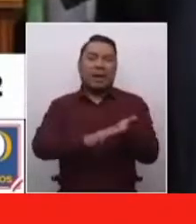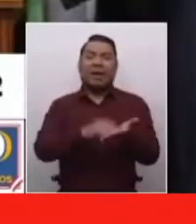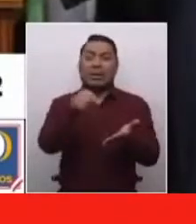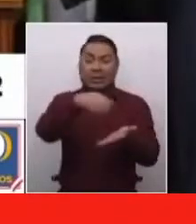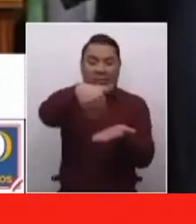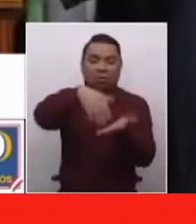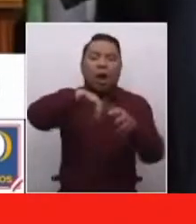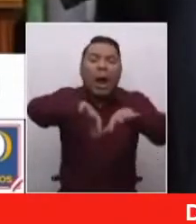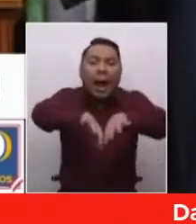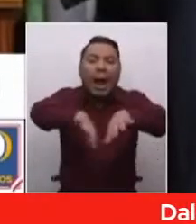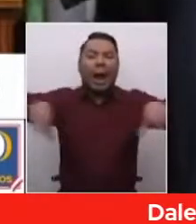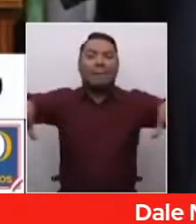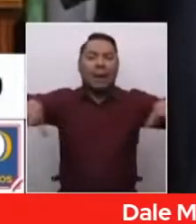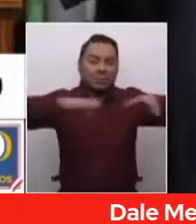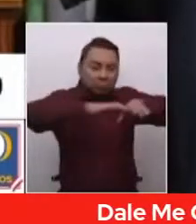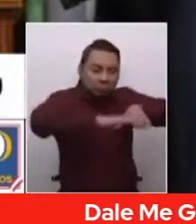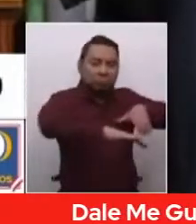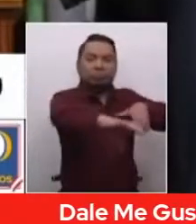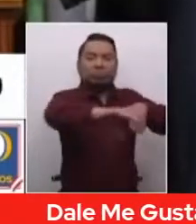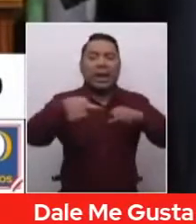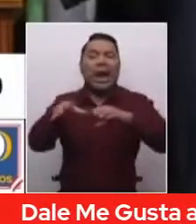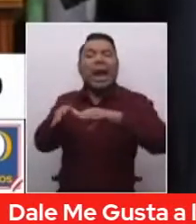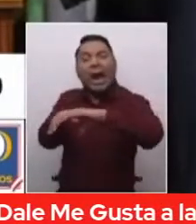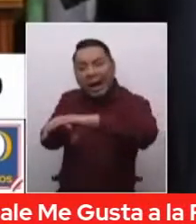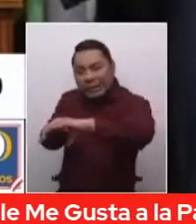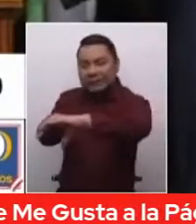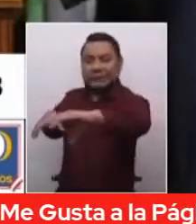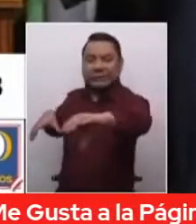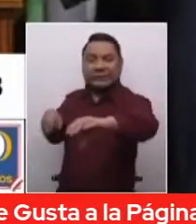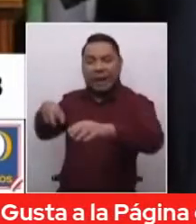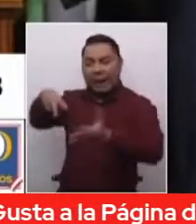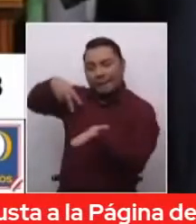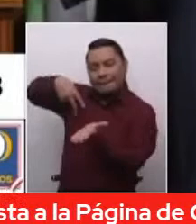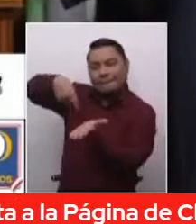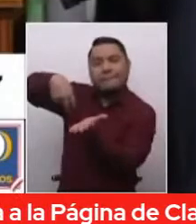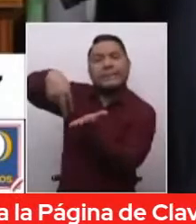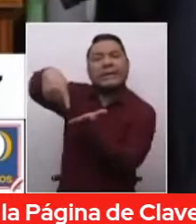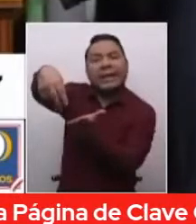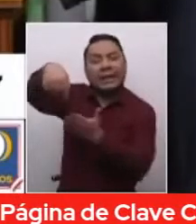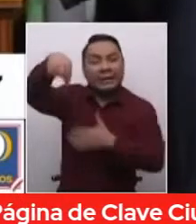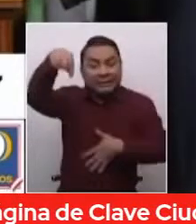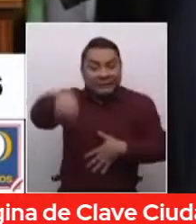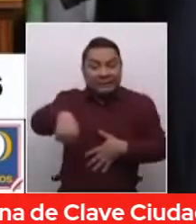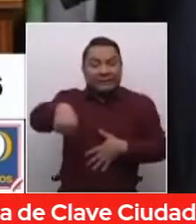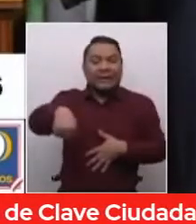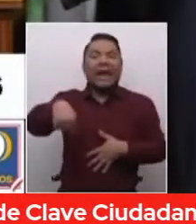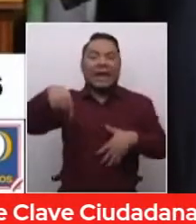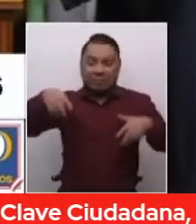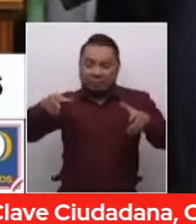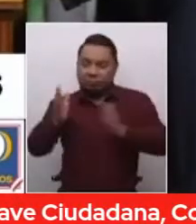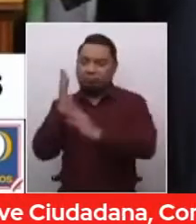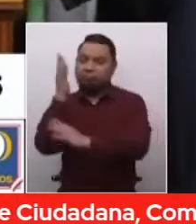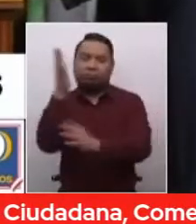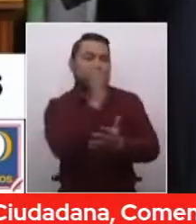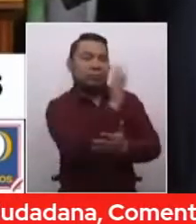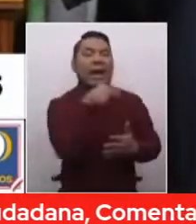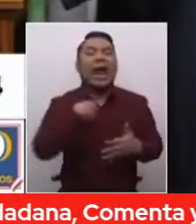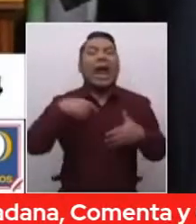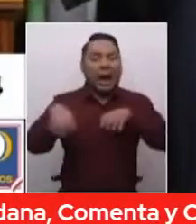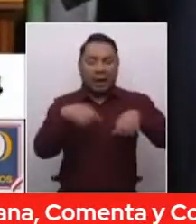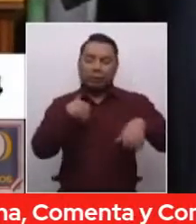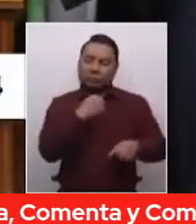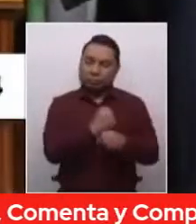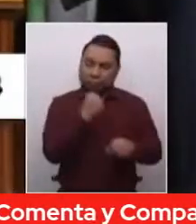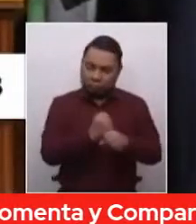Estos debían estar justamente hacia las veredas, y eso es lo que vamos a hacer en nuestro